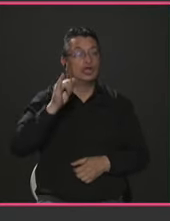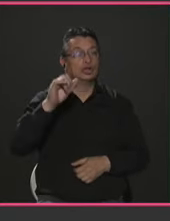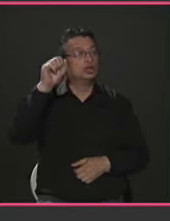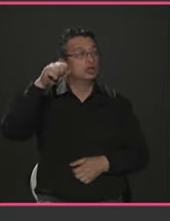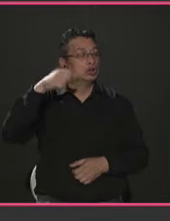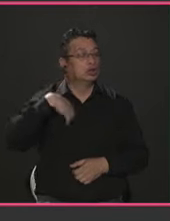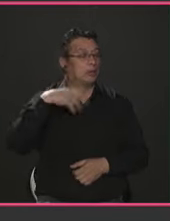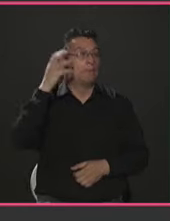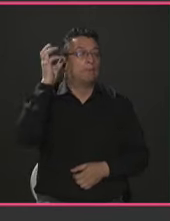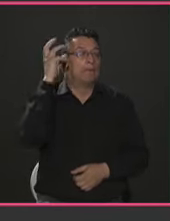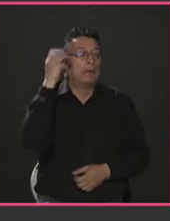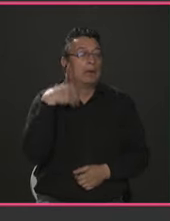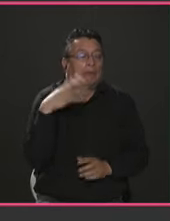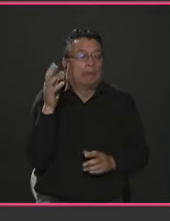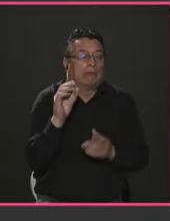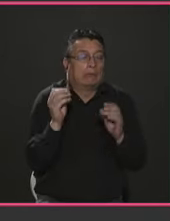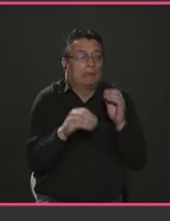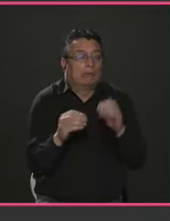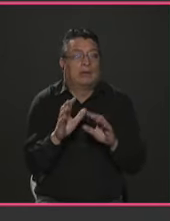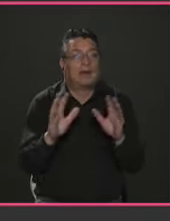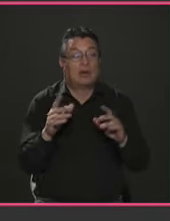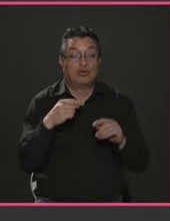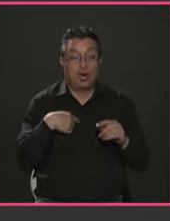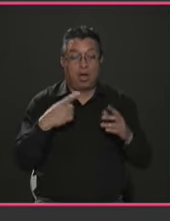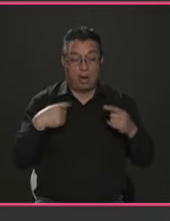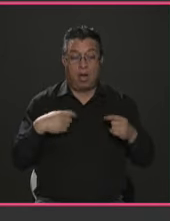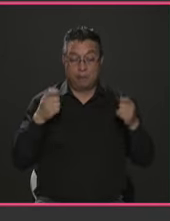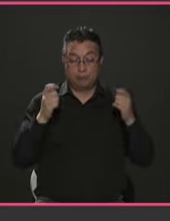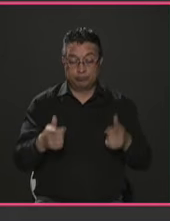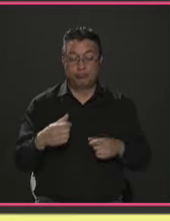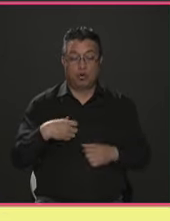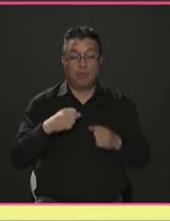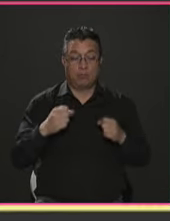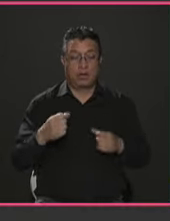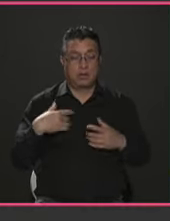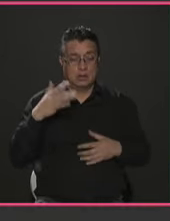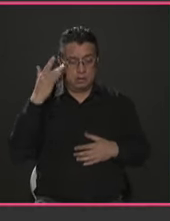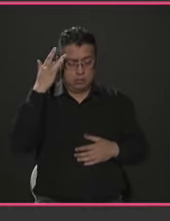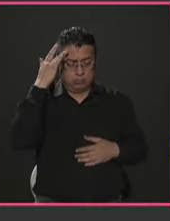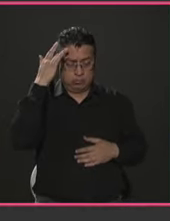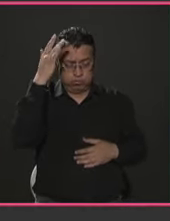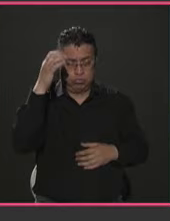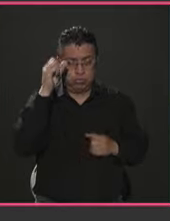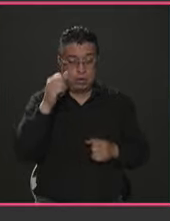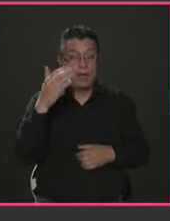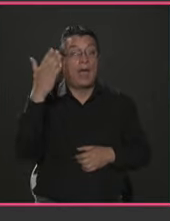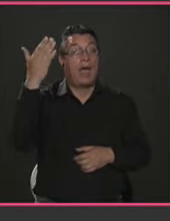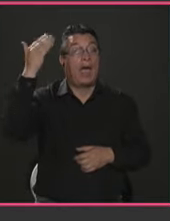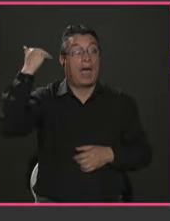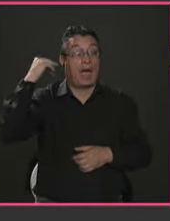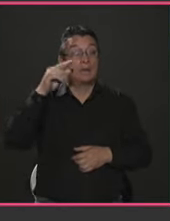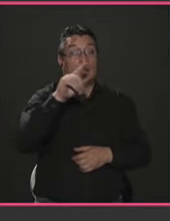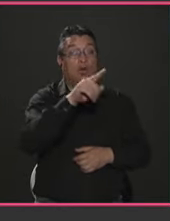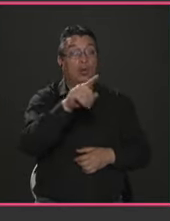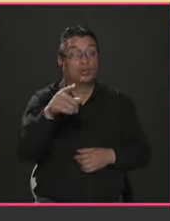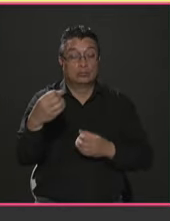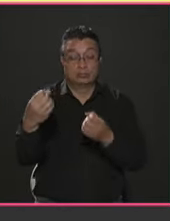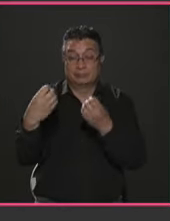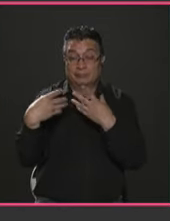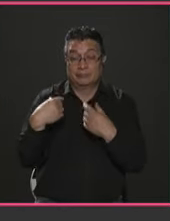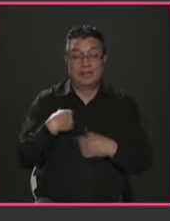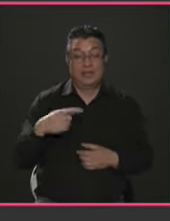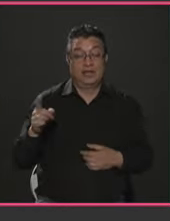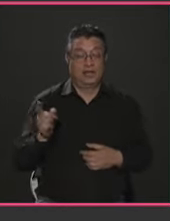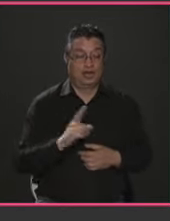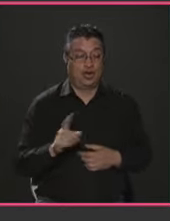estoy entendiendo Lo que pasa que llegué a un punto mi capacidad tal que soy tan grande que puedo hacer cosas que antes ustedes no me la enseñaron